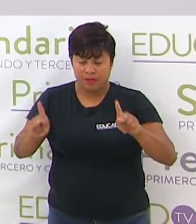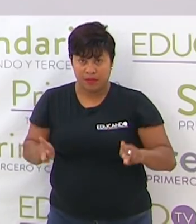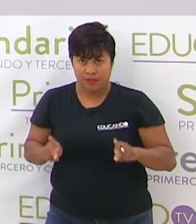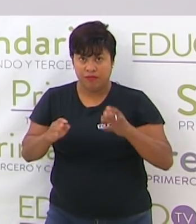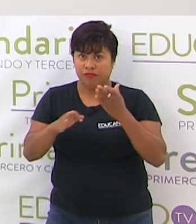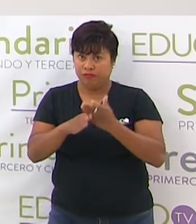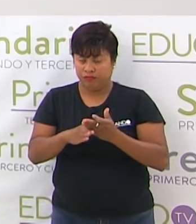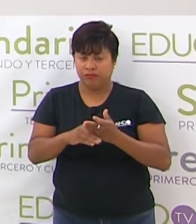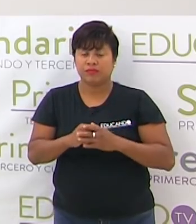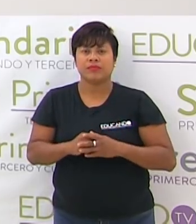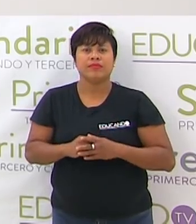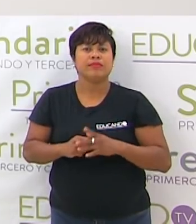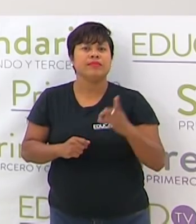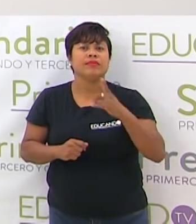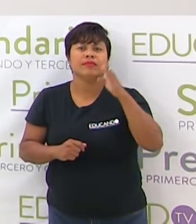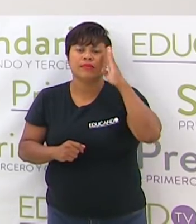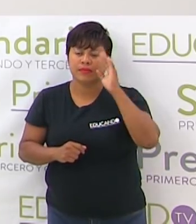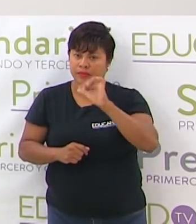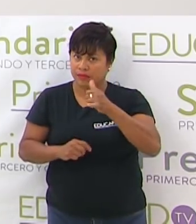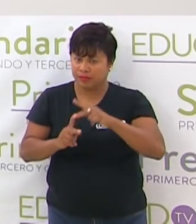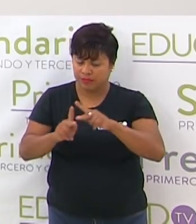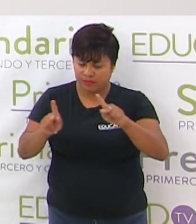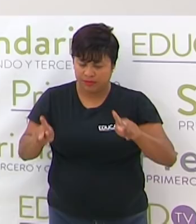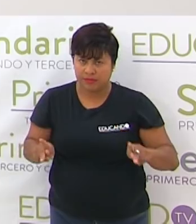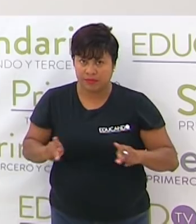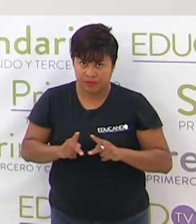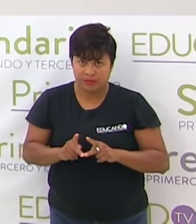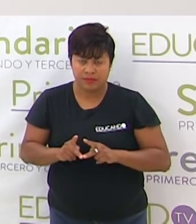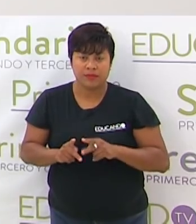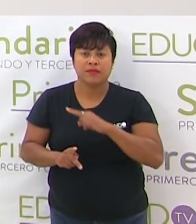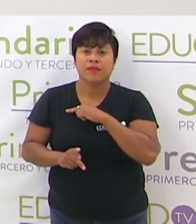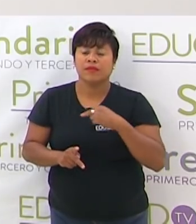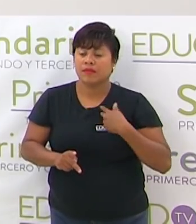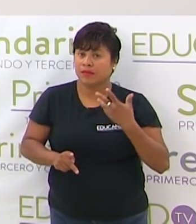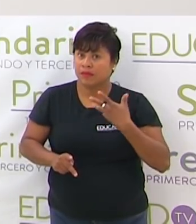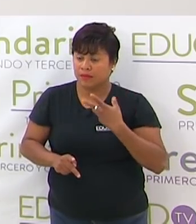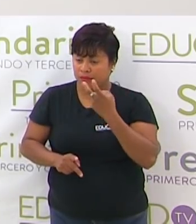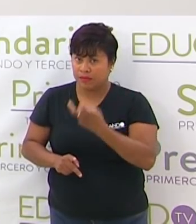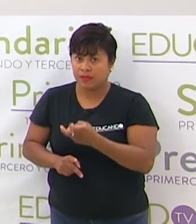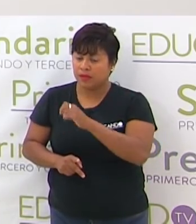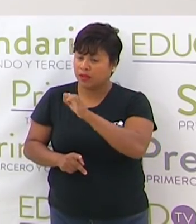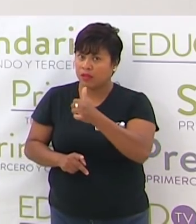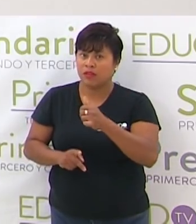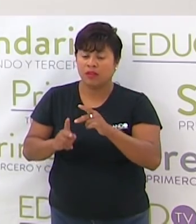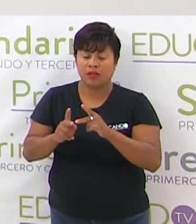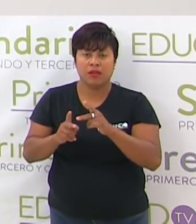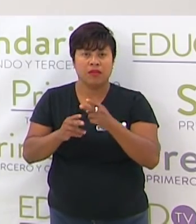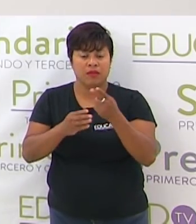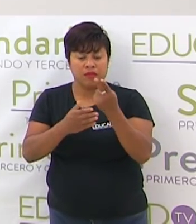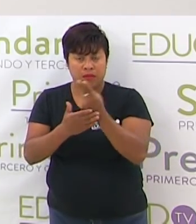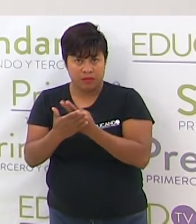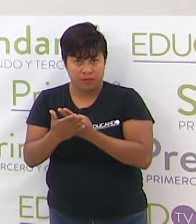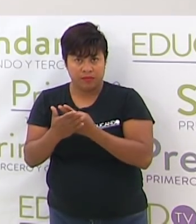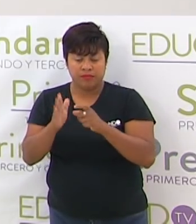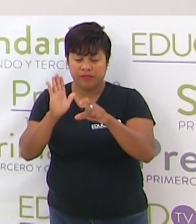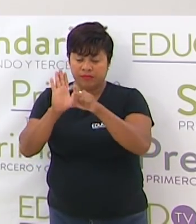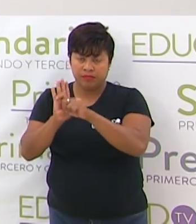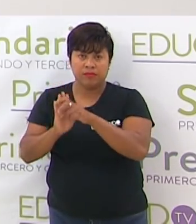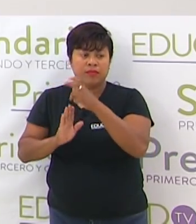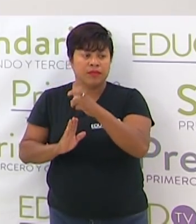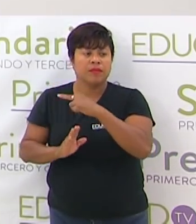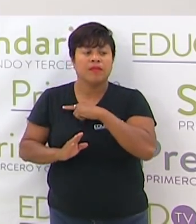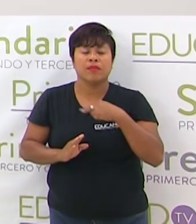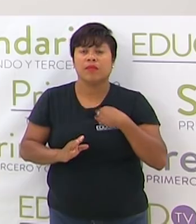esta figura. ¿Qué te parece si obtenemos otro perímetro? Aquí tenemos otra figura y de una vez la vamos